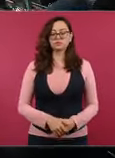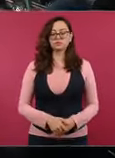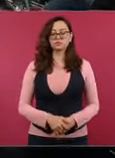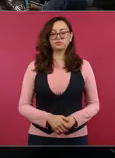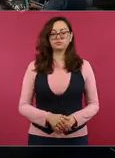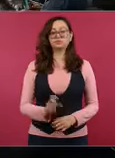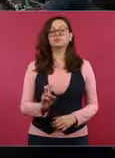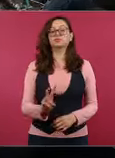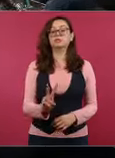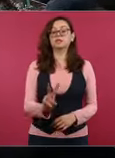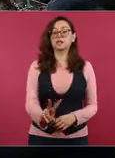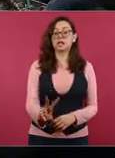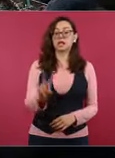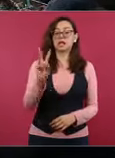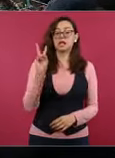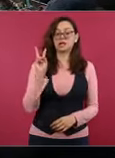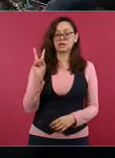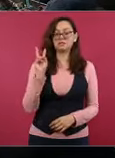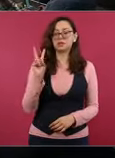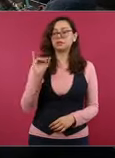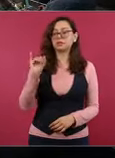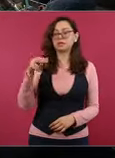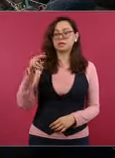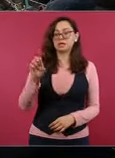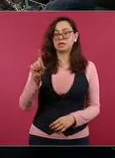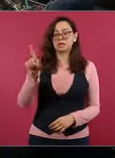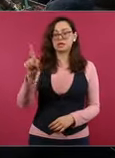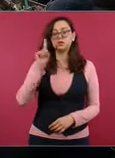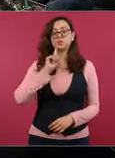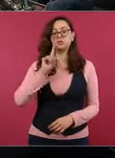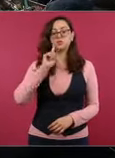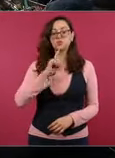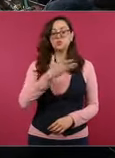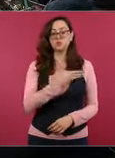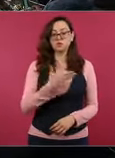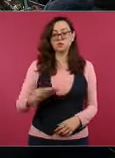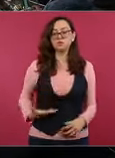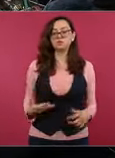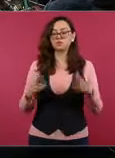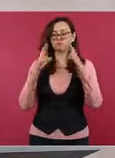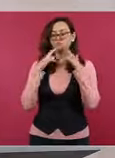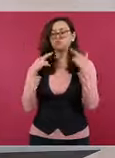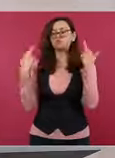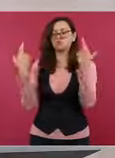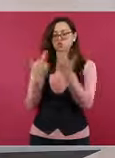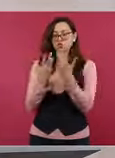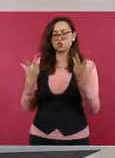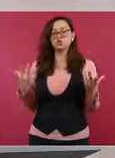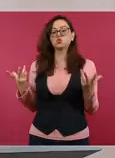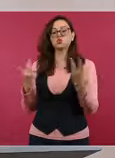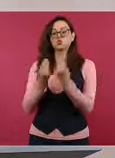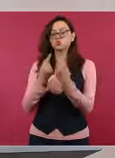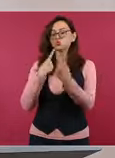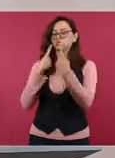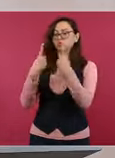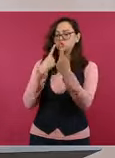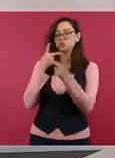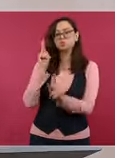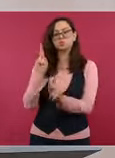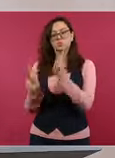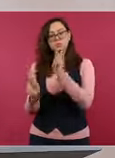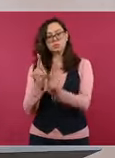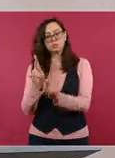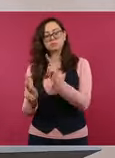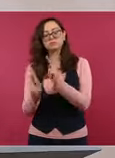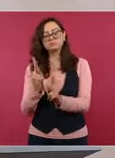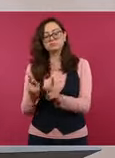el viernes con la comisionada del Instituto Nacional Electoral y fue muy importante porque ahí